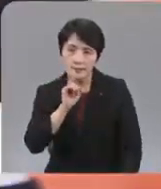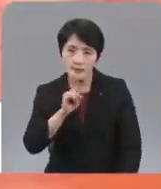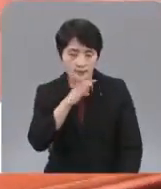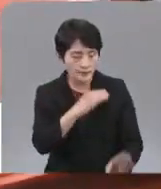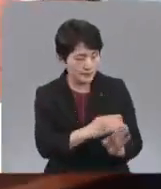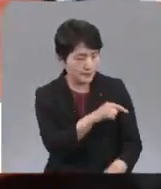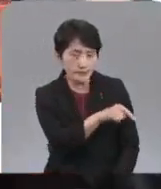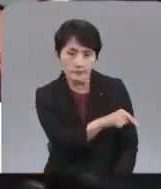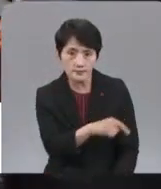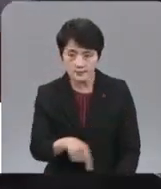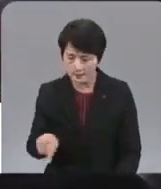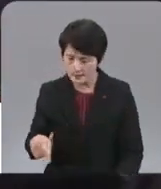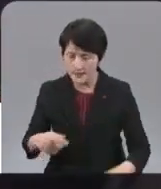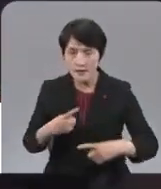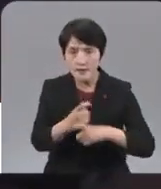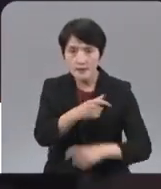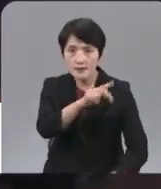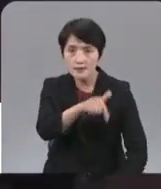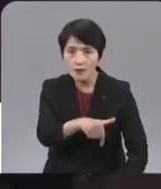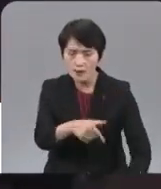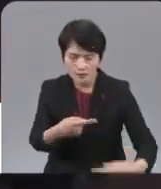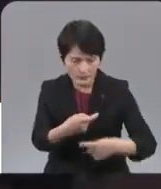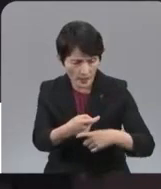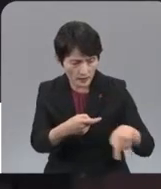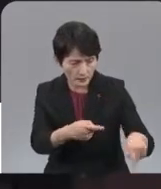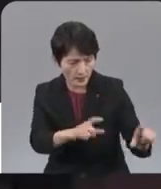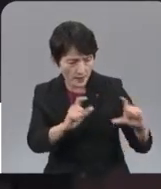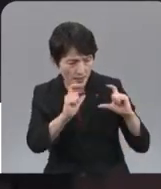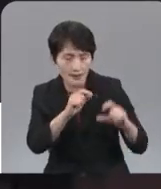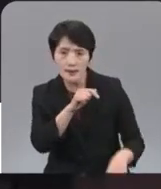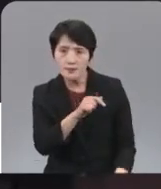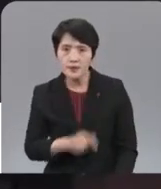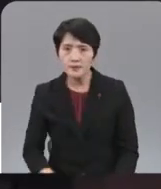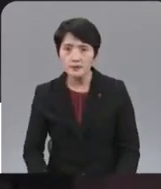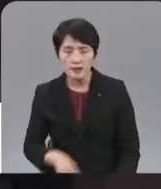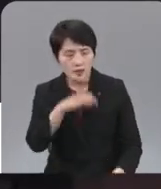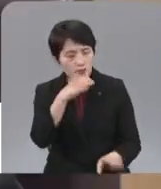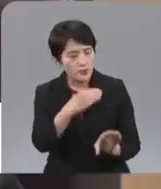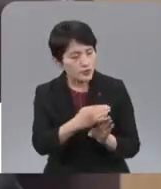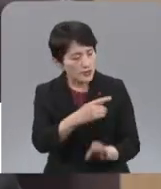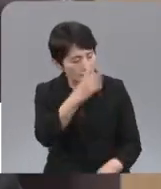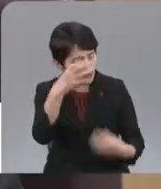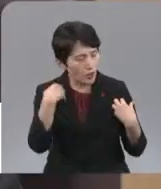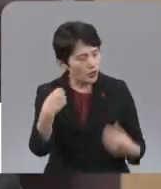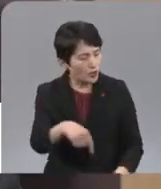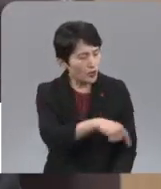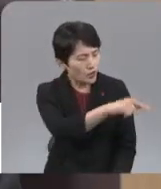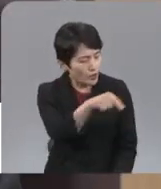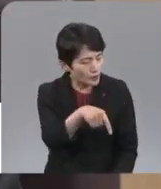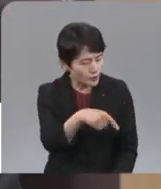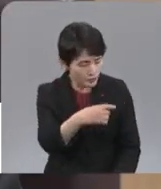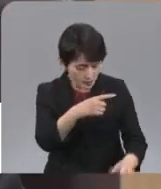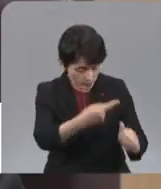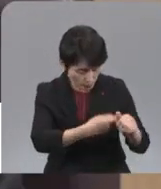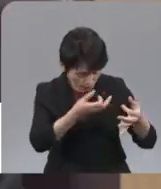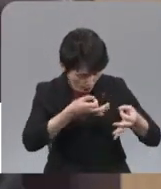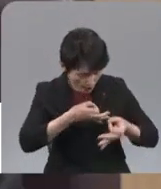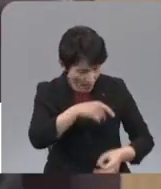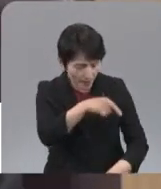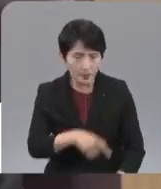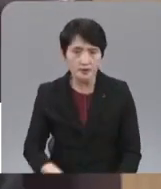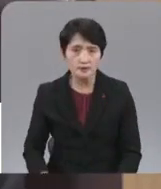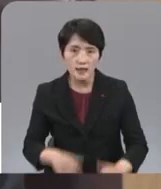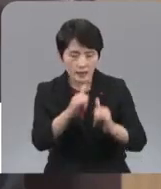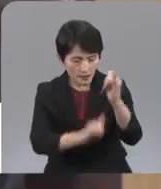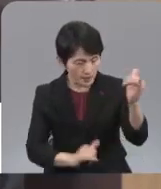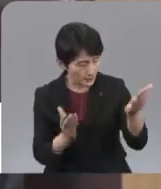rendición ante las amenazas no es una paz real y puede conllevar un mayor riesgo para la seguridad del país sobre las continuas provocaciones de